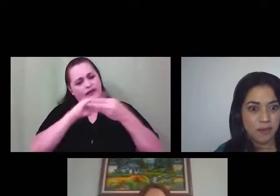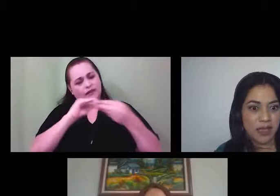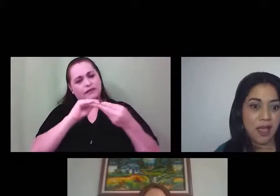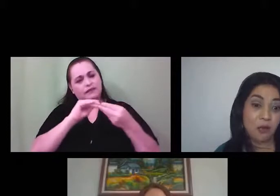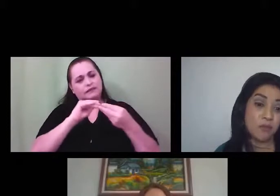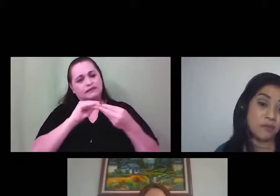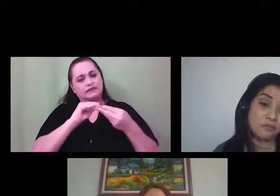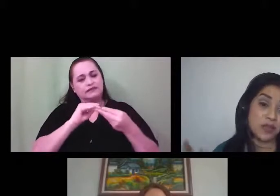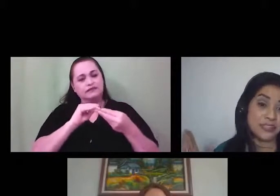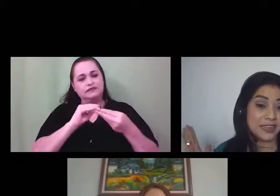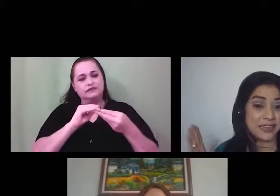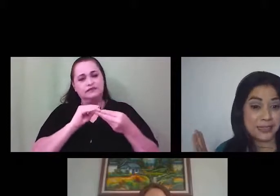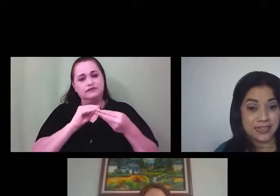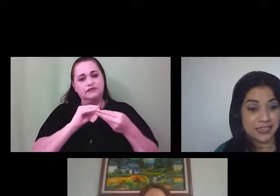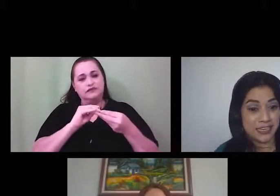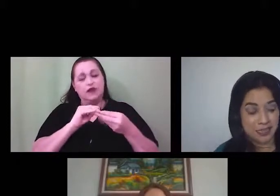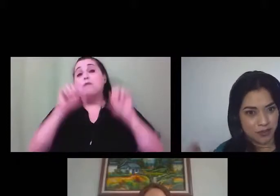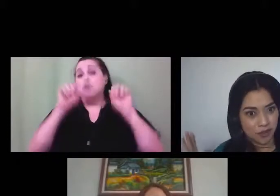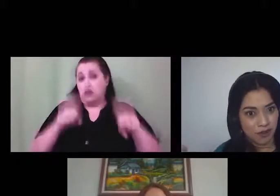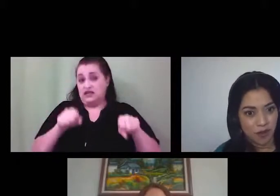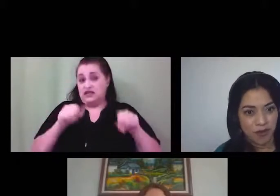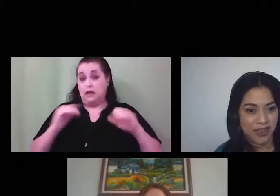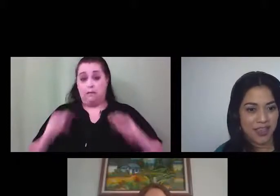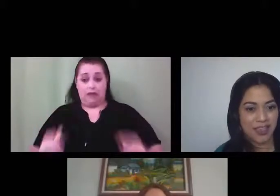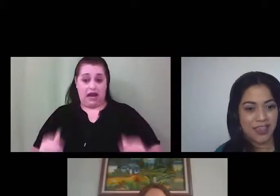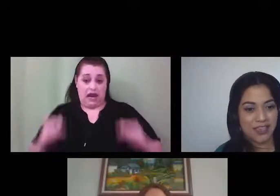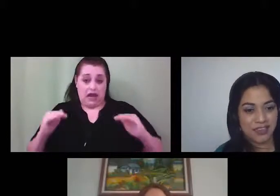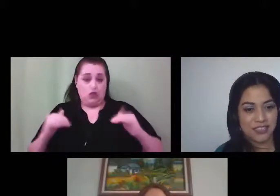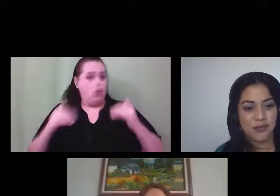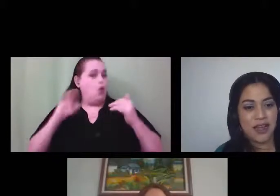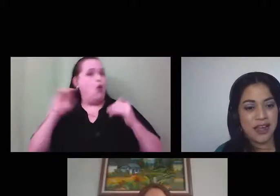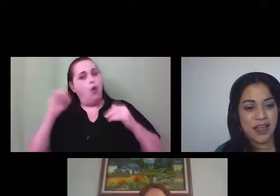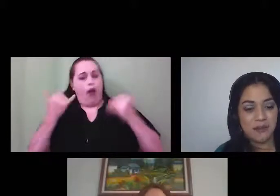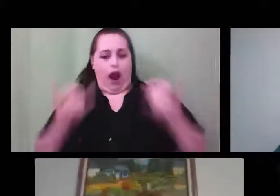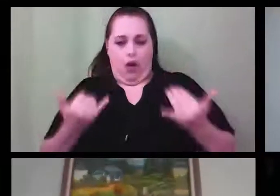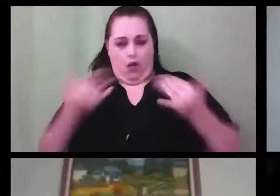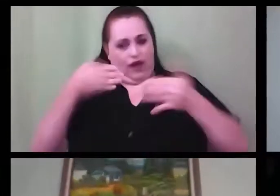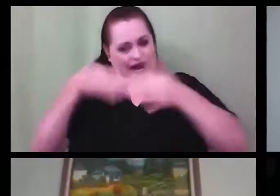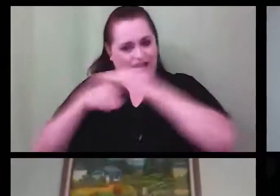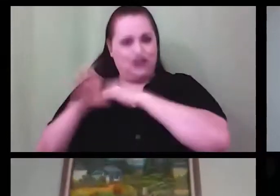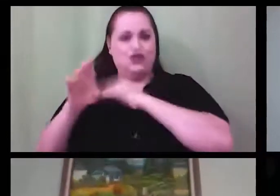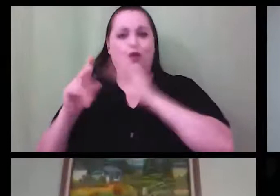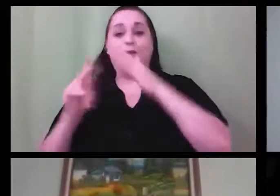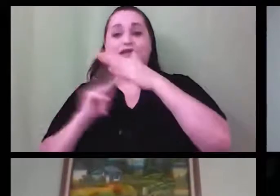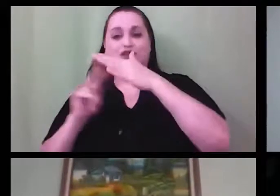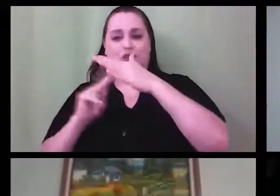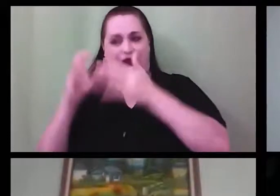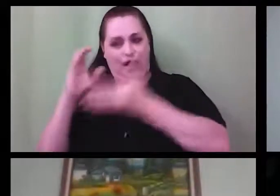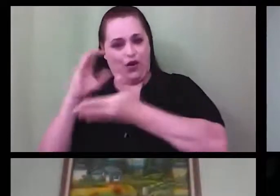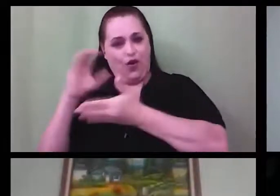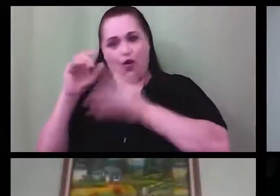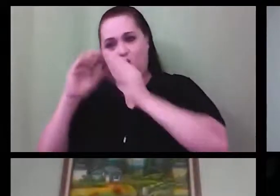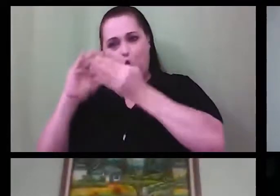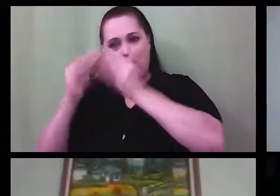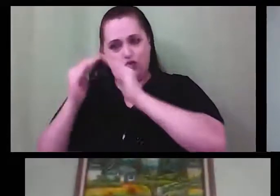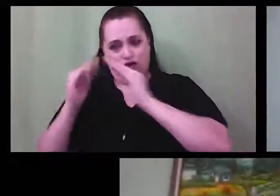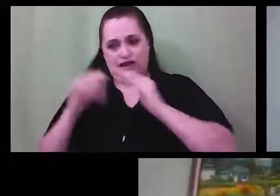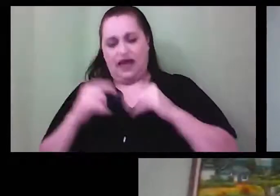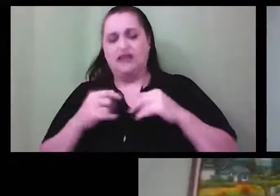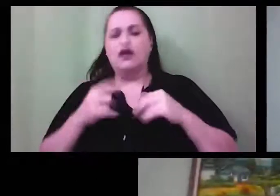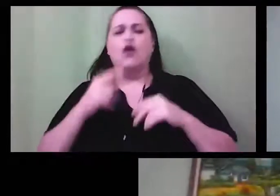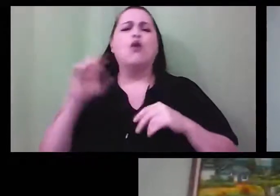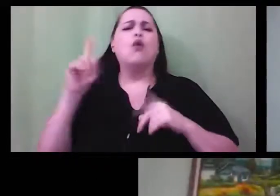cuando puede ser desde chiquitito o ahora que ingresó al preescolar de su comunidad,